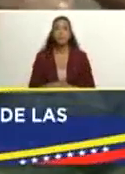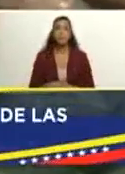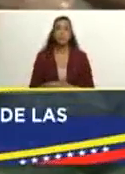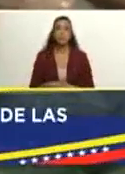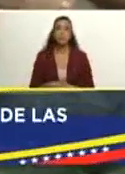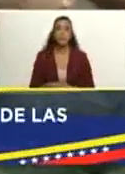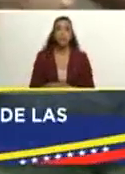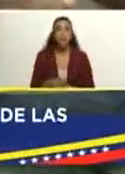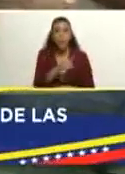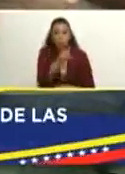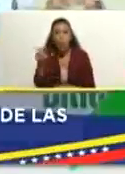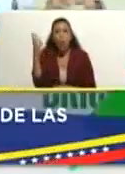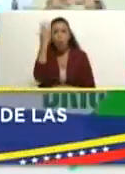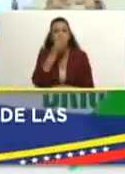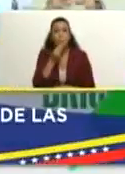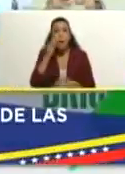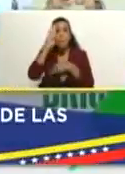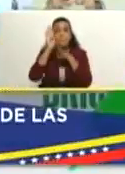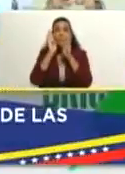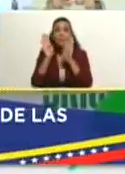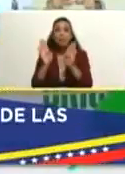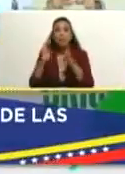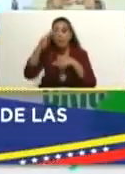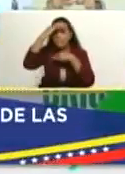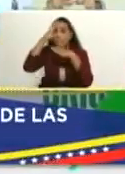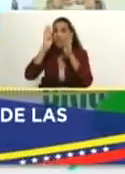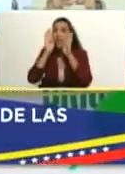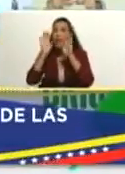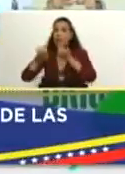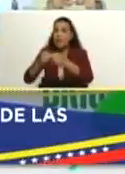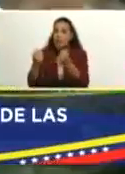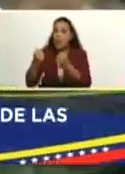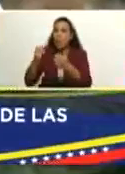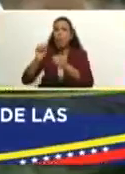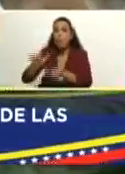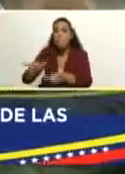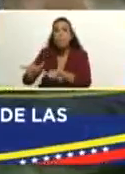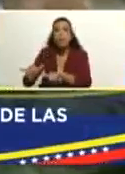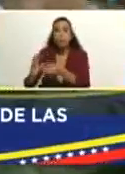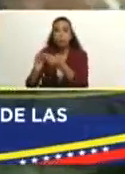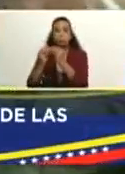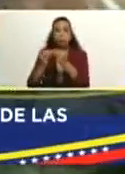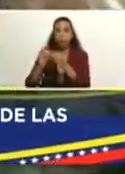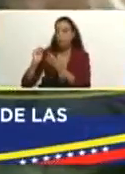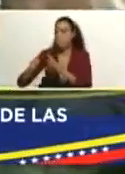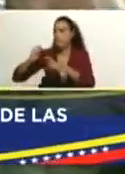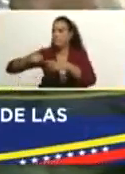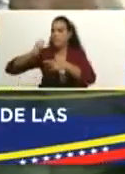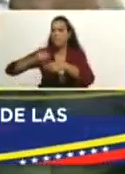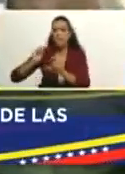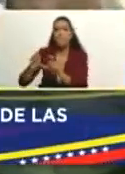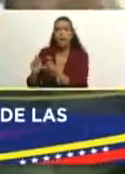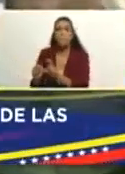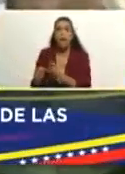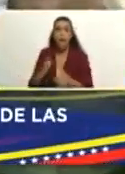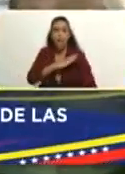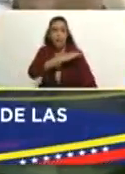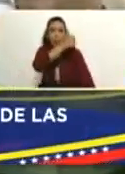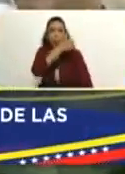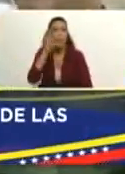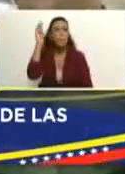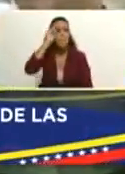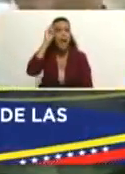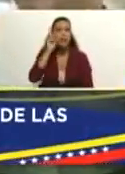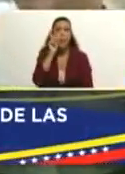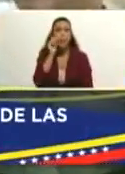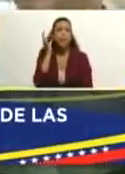Bueno, muchachos, hay que estar pendientes. Se dañó un pupitre, ustedes mismos, pa, pim, pum, pa, el director, la maestra,